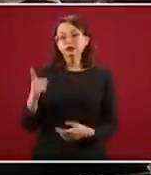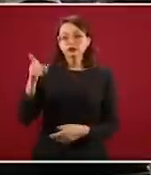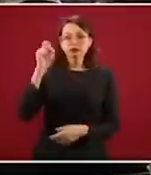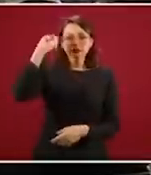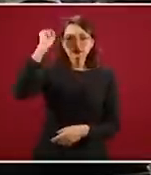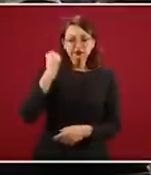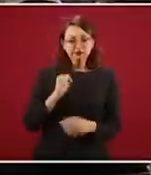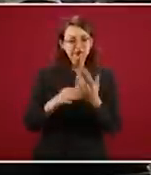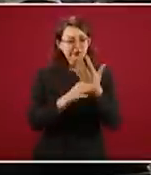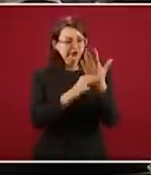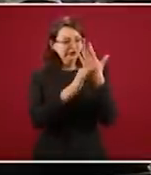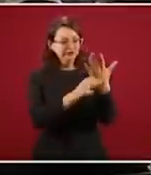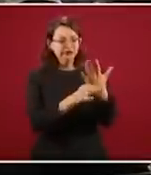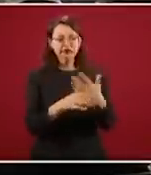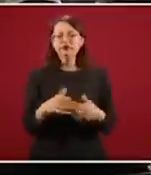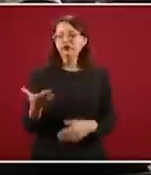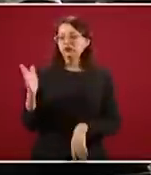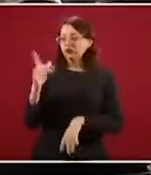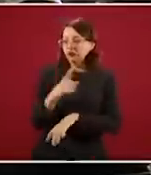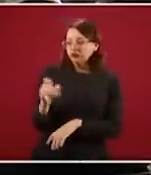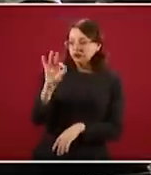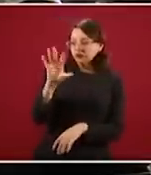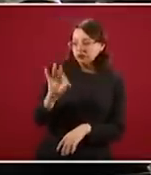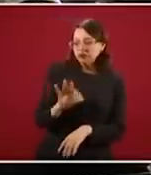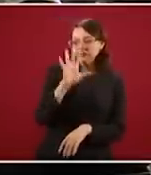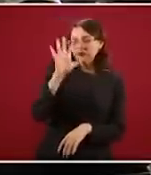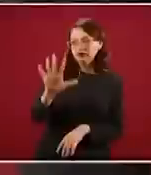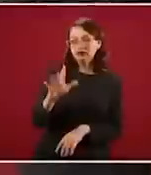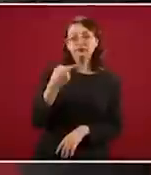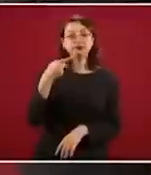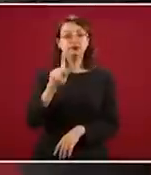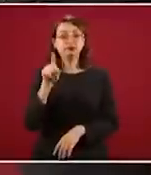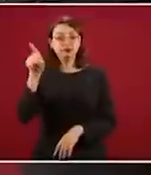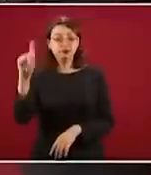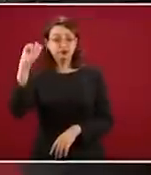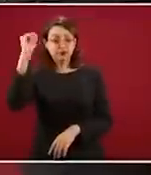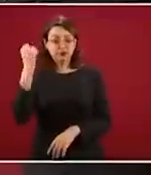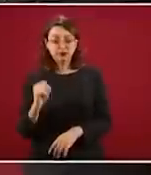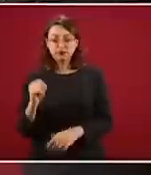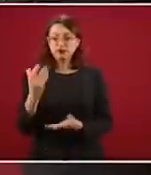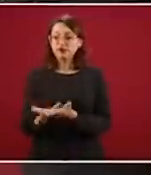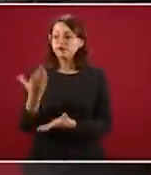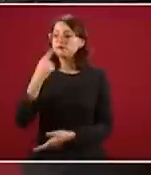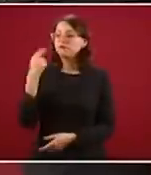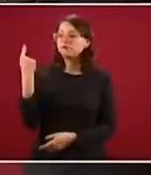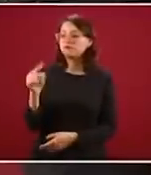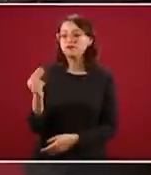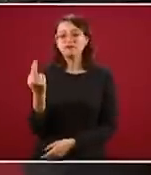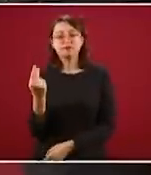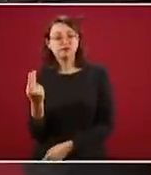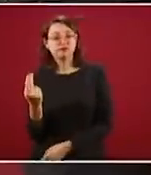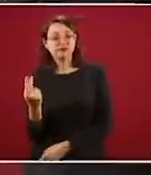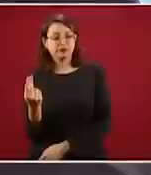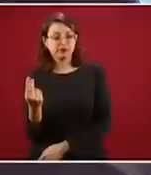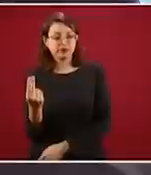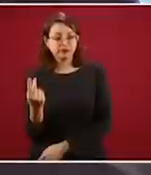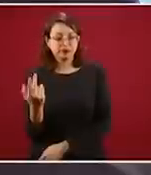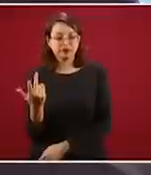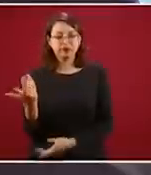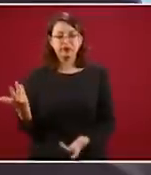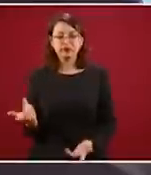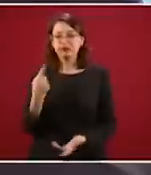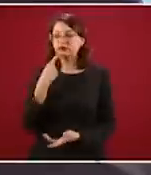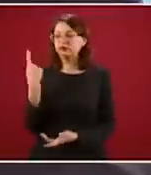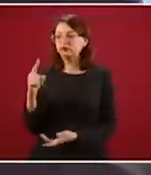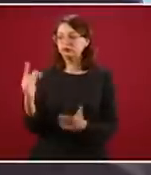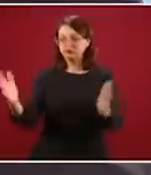de 88 a 145. Sin embargo, en Sinaloa apenas se han presentado 25 denuncias por este